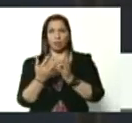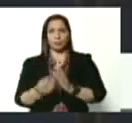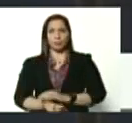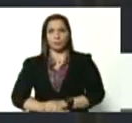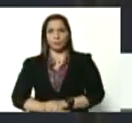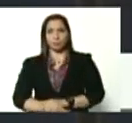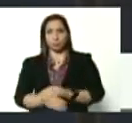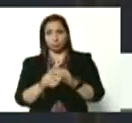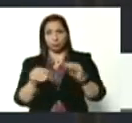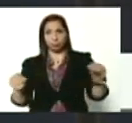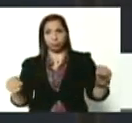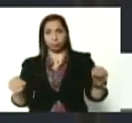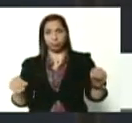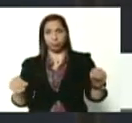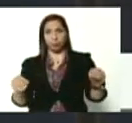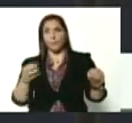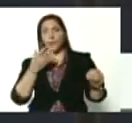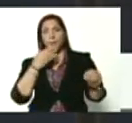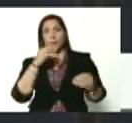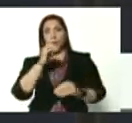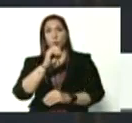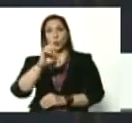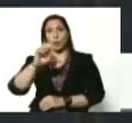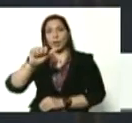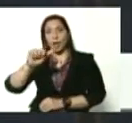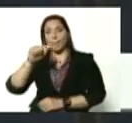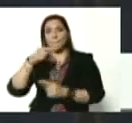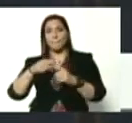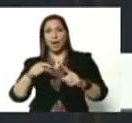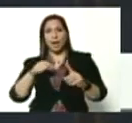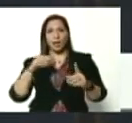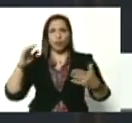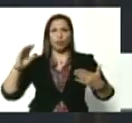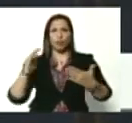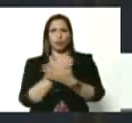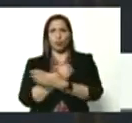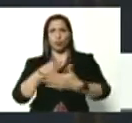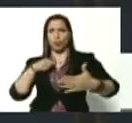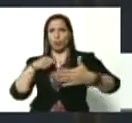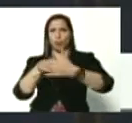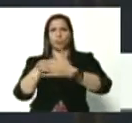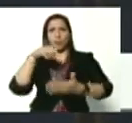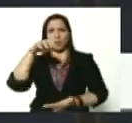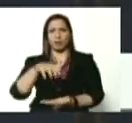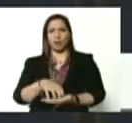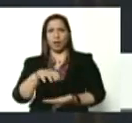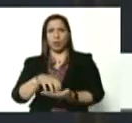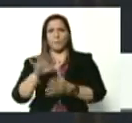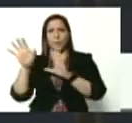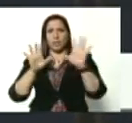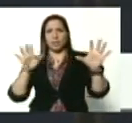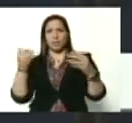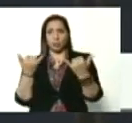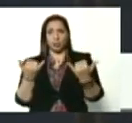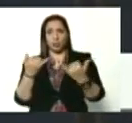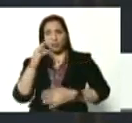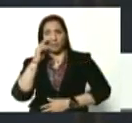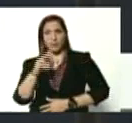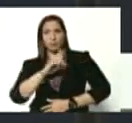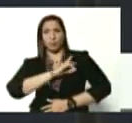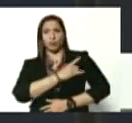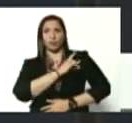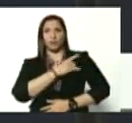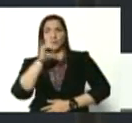territoriales por ejemplo la oea para dar golpes de estado en países lo vimos recientemente en bolivia golpe de estado